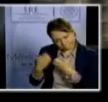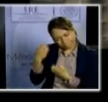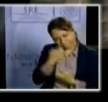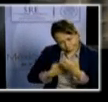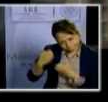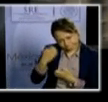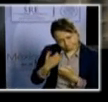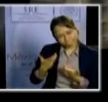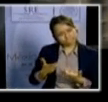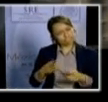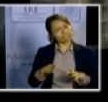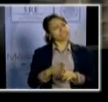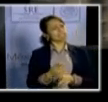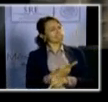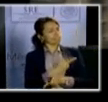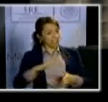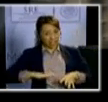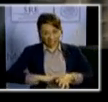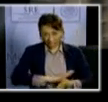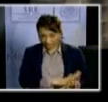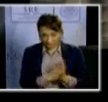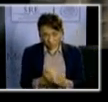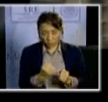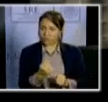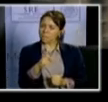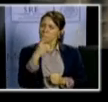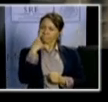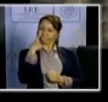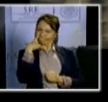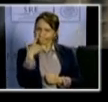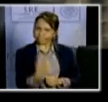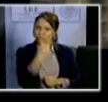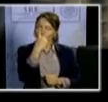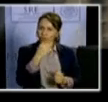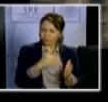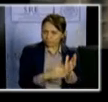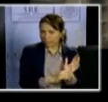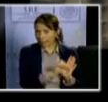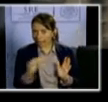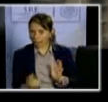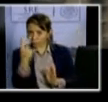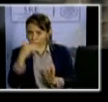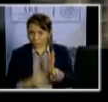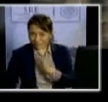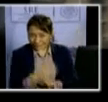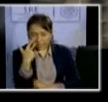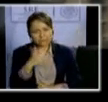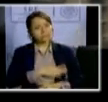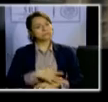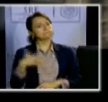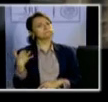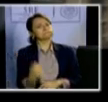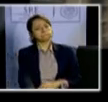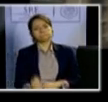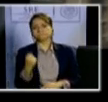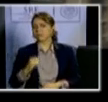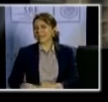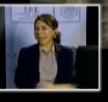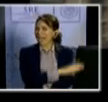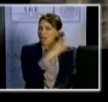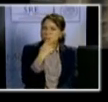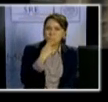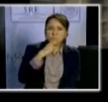década 2000-2013 fue una de las más altas en materia de tasa de crecimiento de las emisiones. ¿Qué nos anticipa